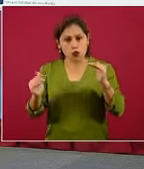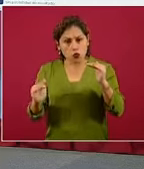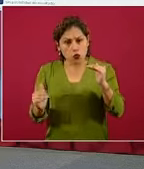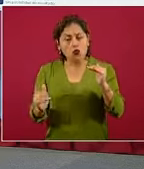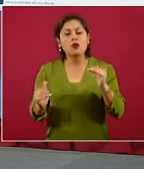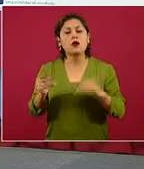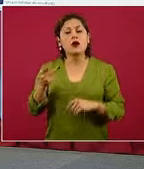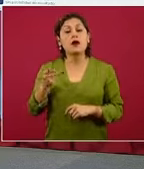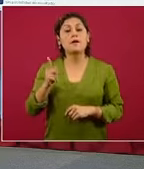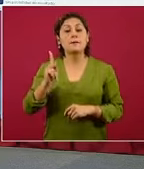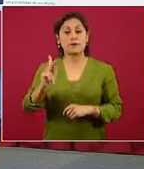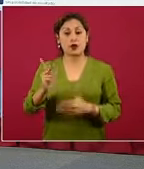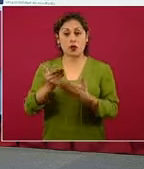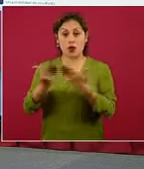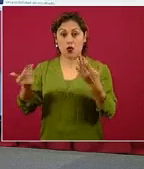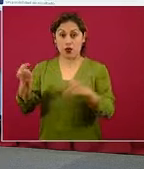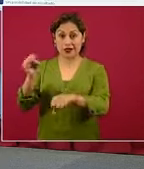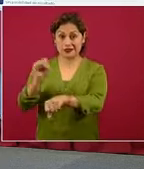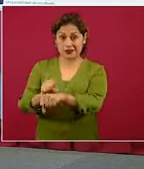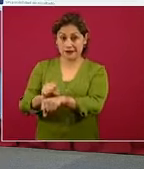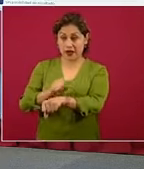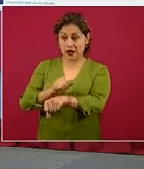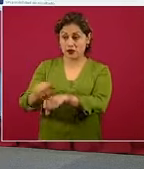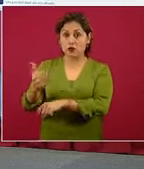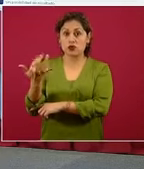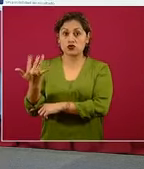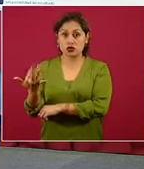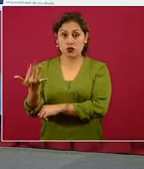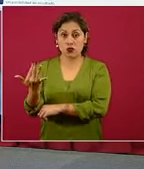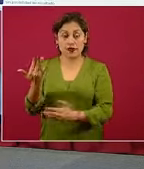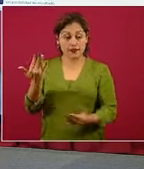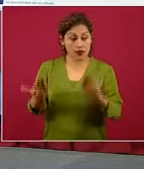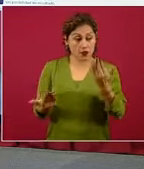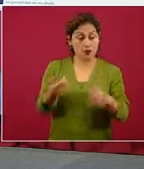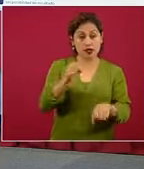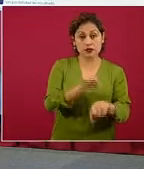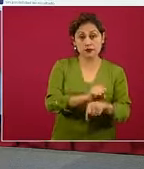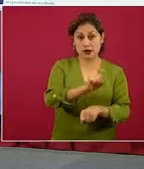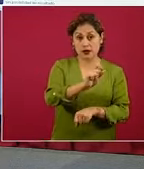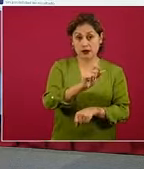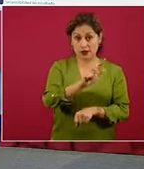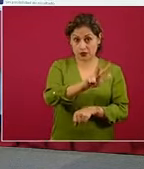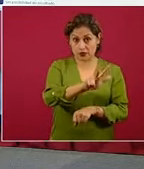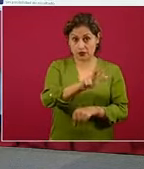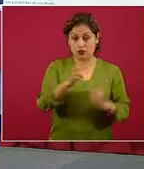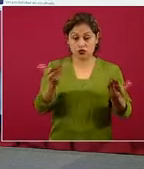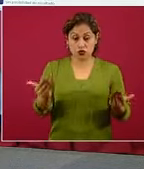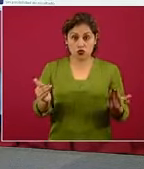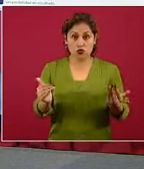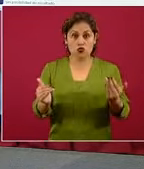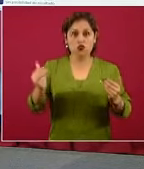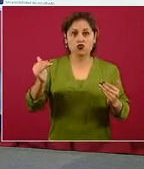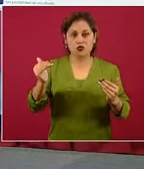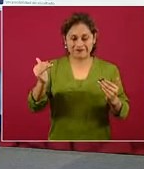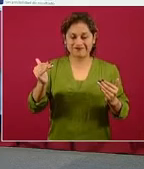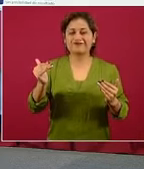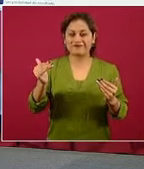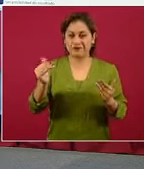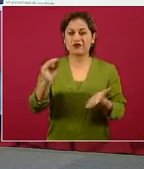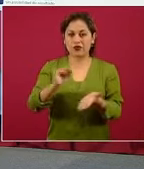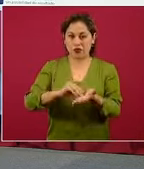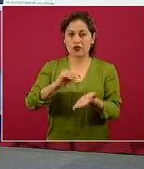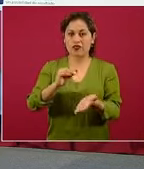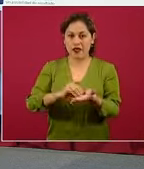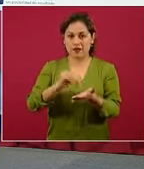para efectos de la semana 50 y comparándola con la 28, pues todavía hay un incremento, general de un